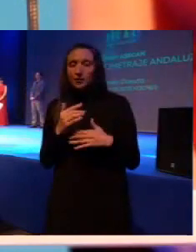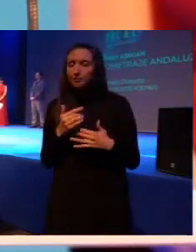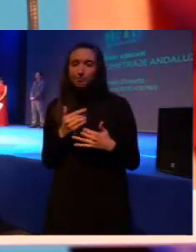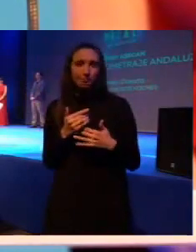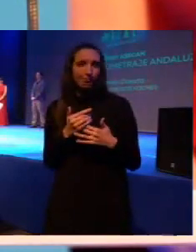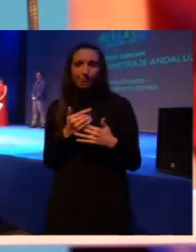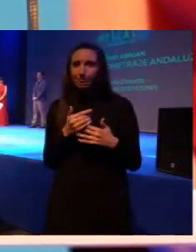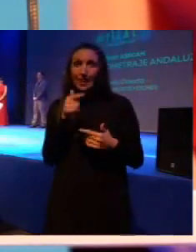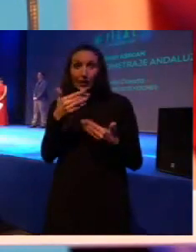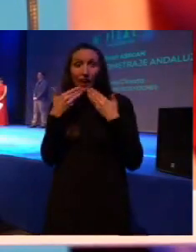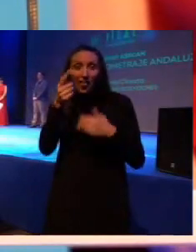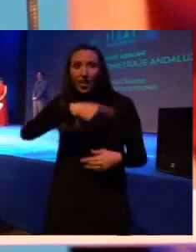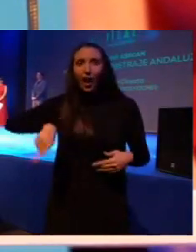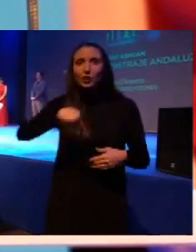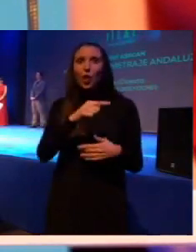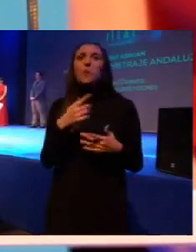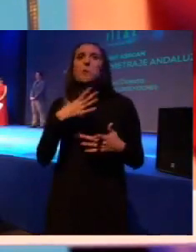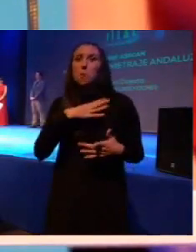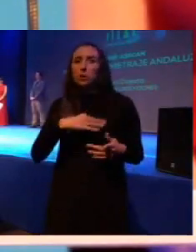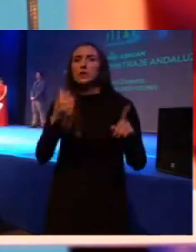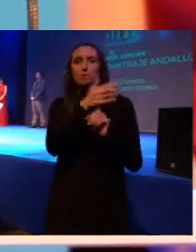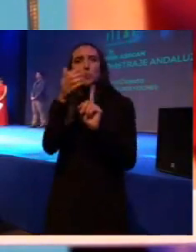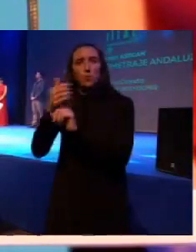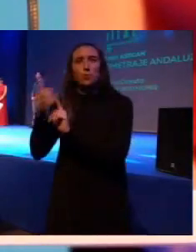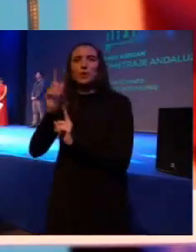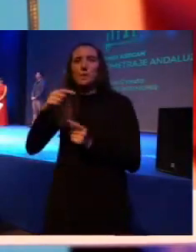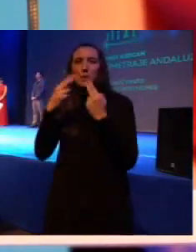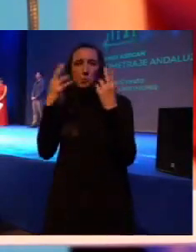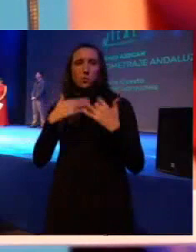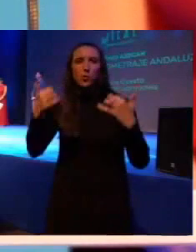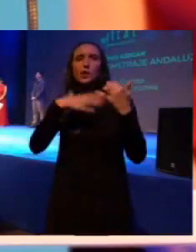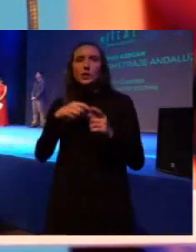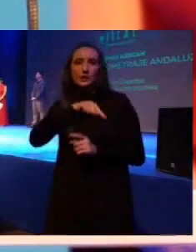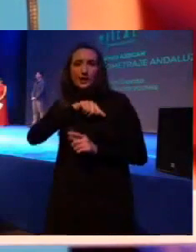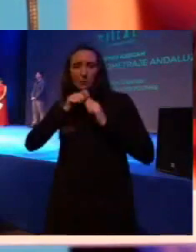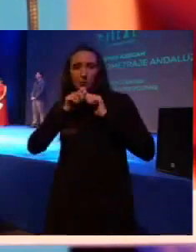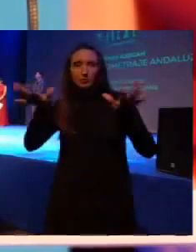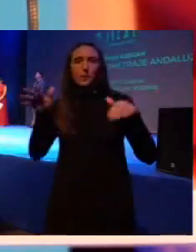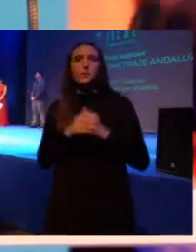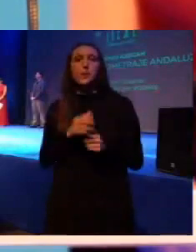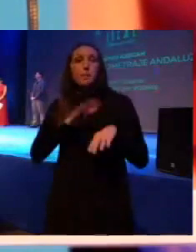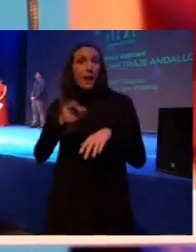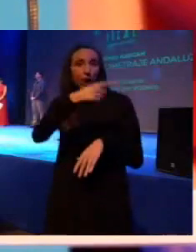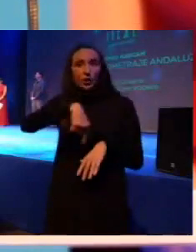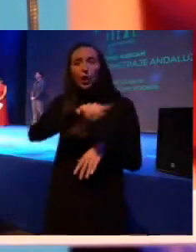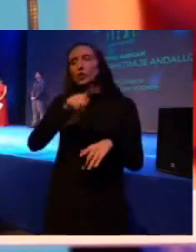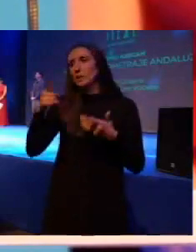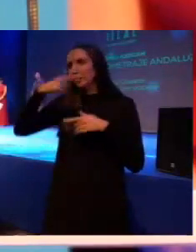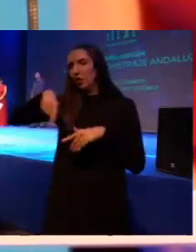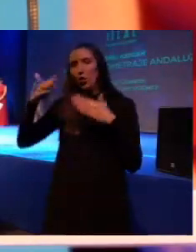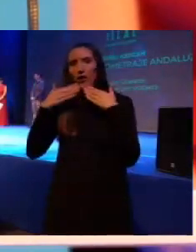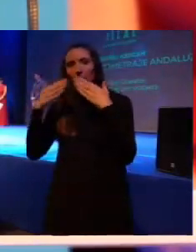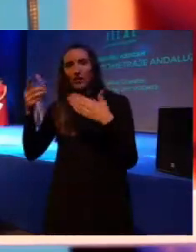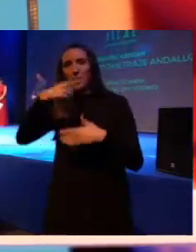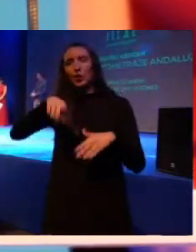cámara ha hecho posible muchas cosas y que el público las sienta. Por ellos dos y, por supuesto, también para todos vosotros, mi agradecimiento.